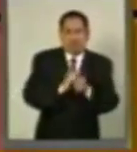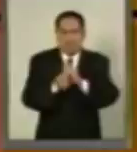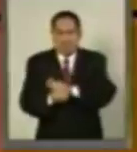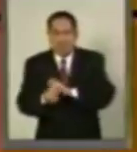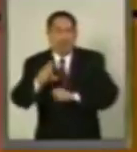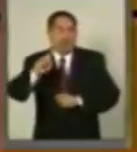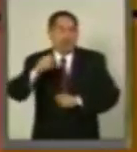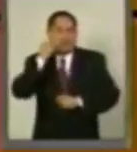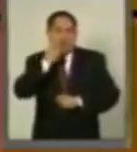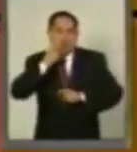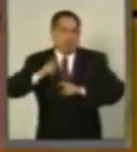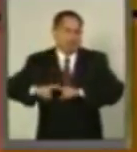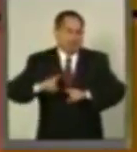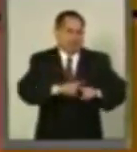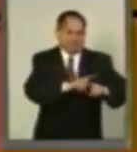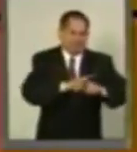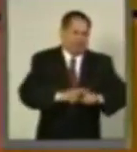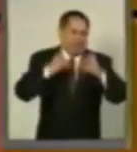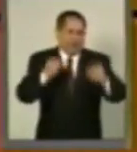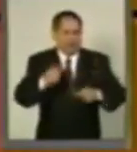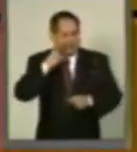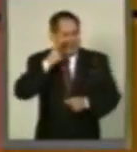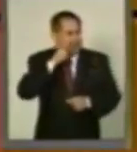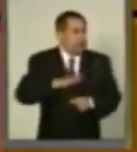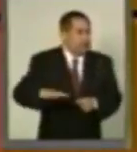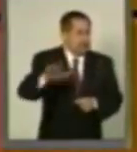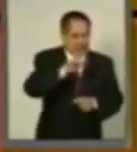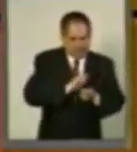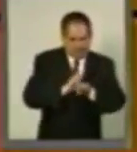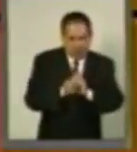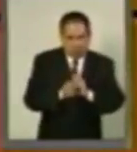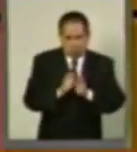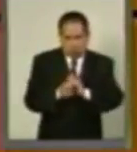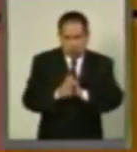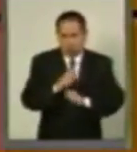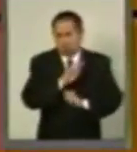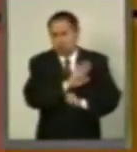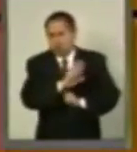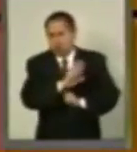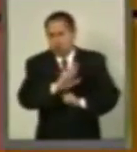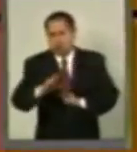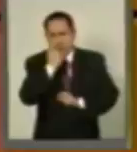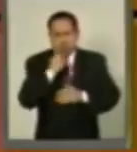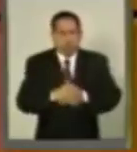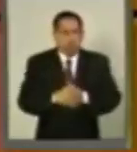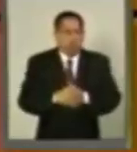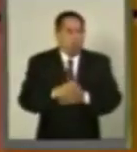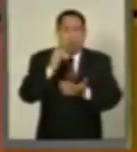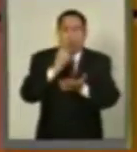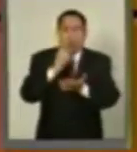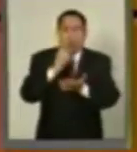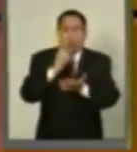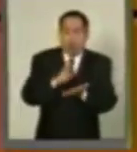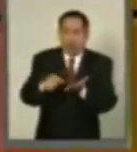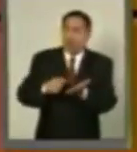originarias más habladas en nuestro país. Porque los derechos no son para quedarse en el